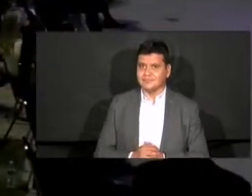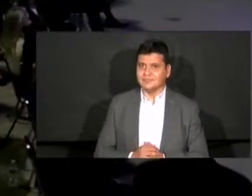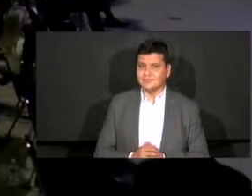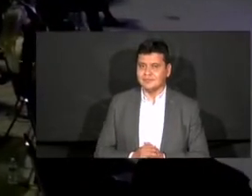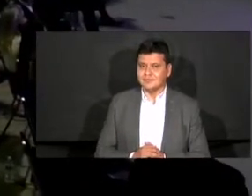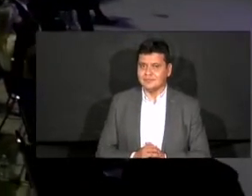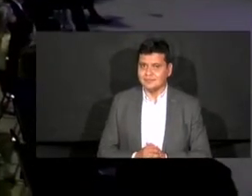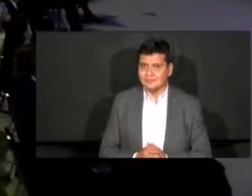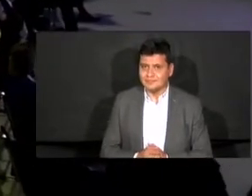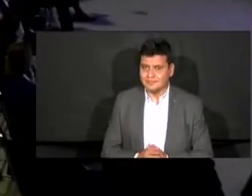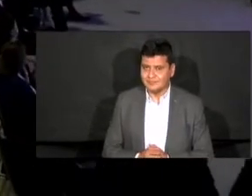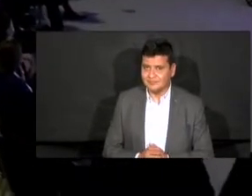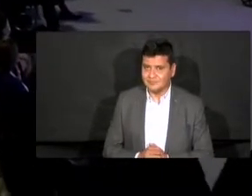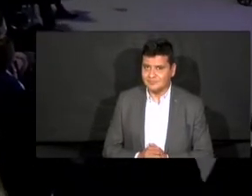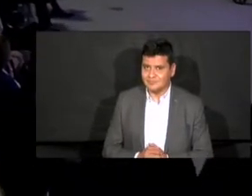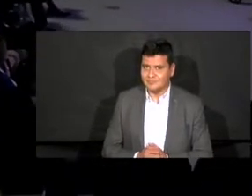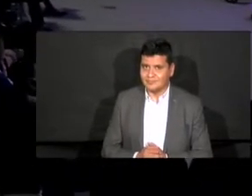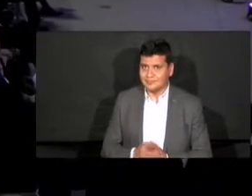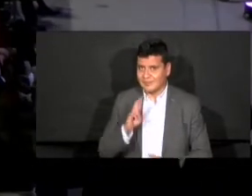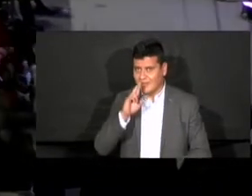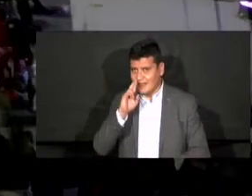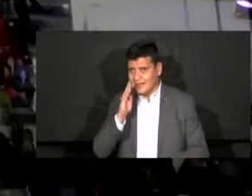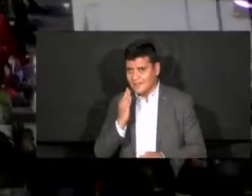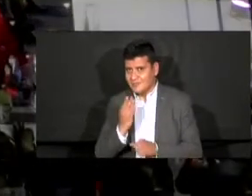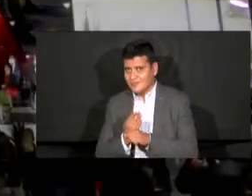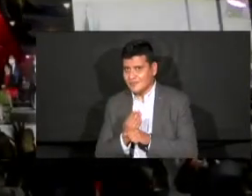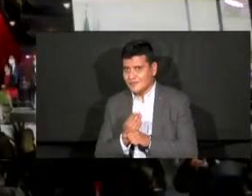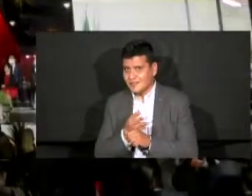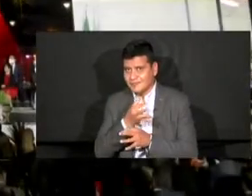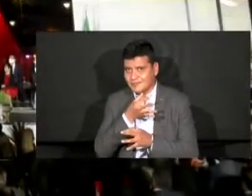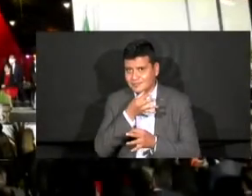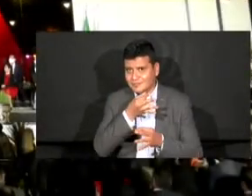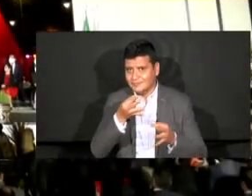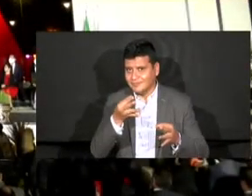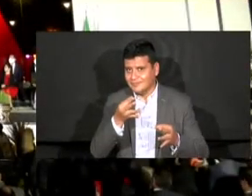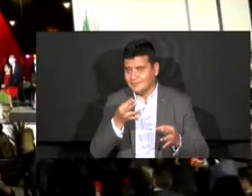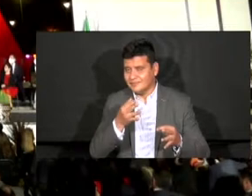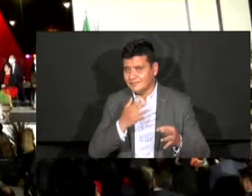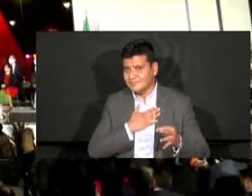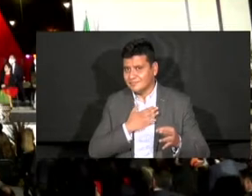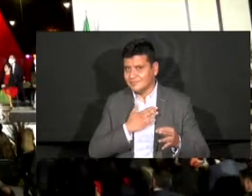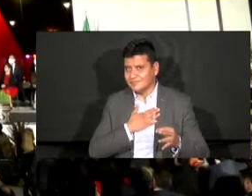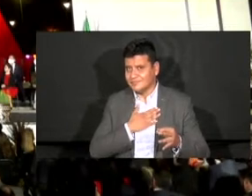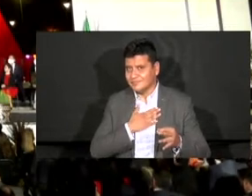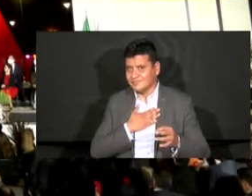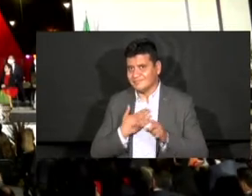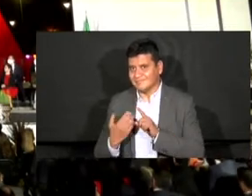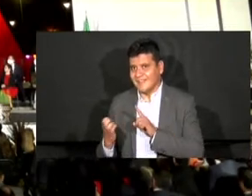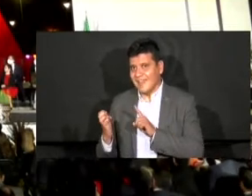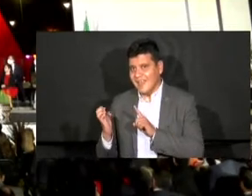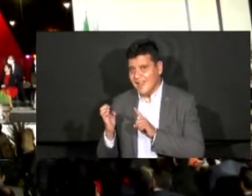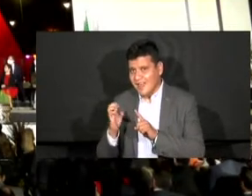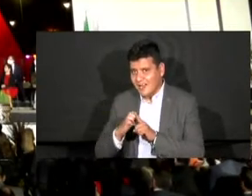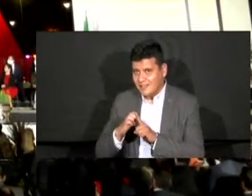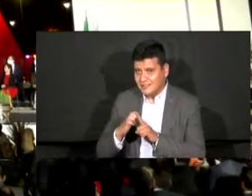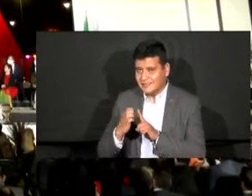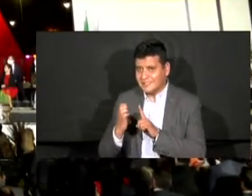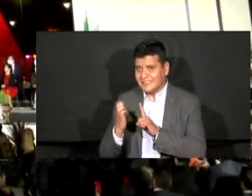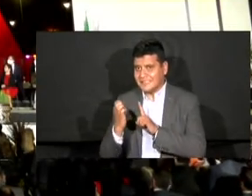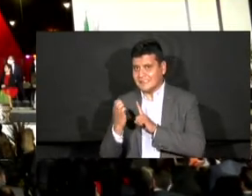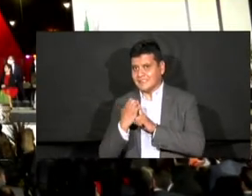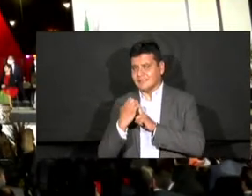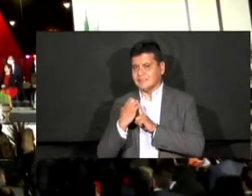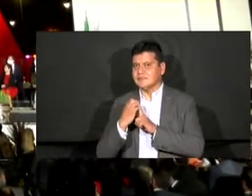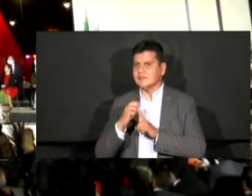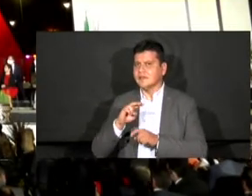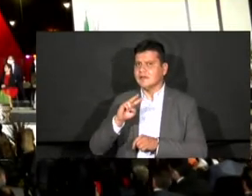Y es mi deber decirles que hemos sido engañados. Sabíamos que estábamos mal, pero la situación de quiebra